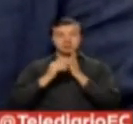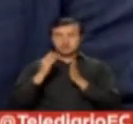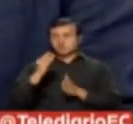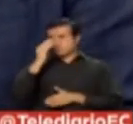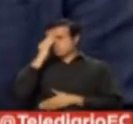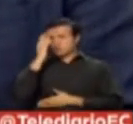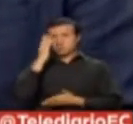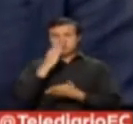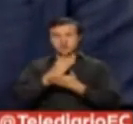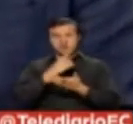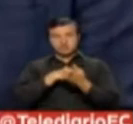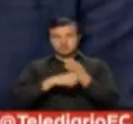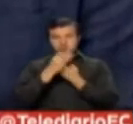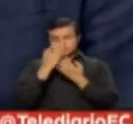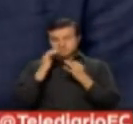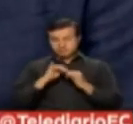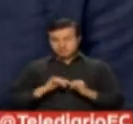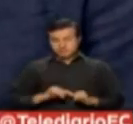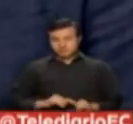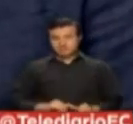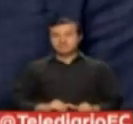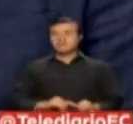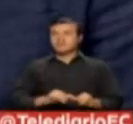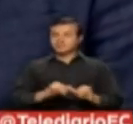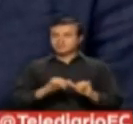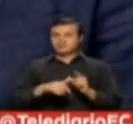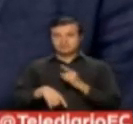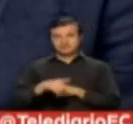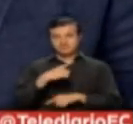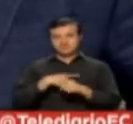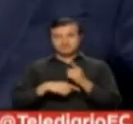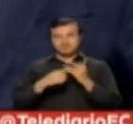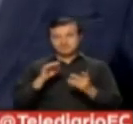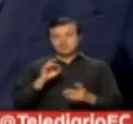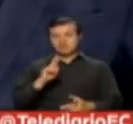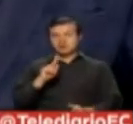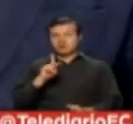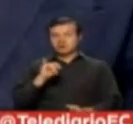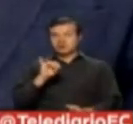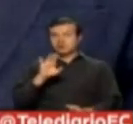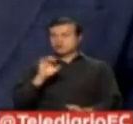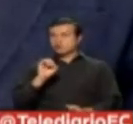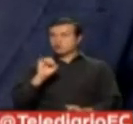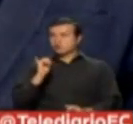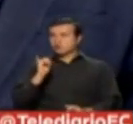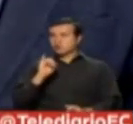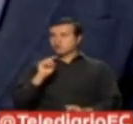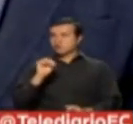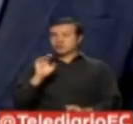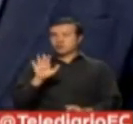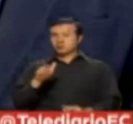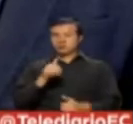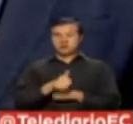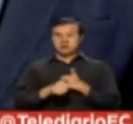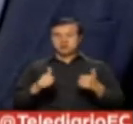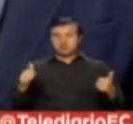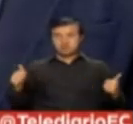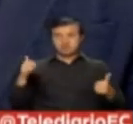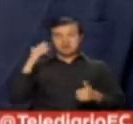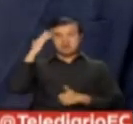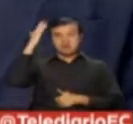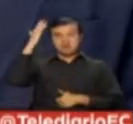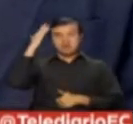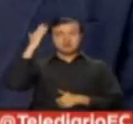hacemos un corte y regresamos en un instante con francisco jiménez precandidato a la alcaldía